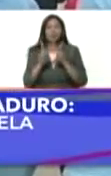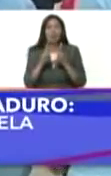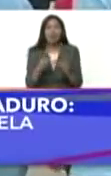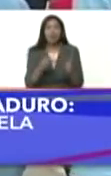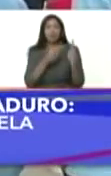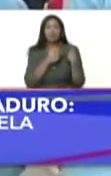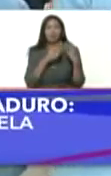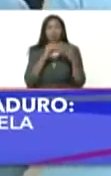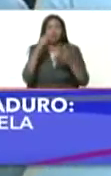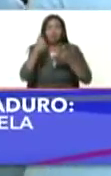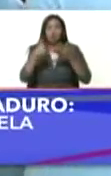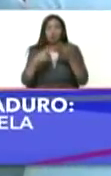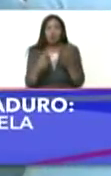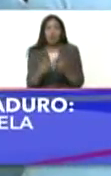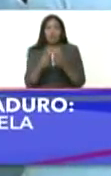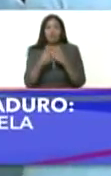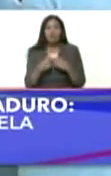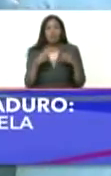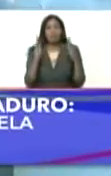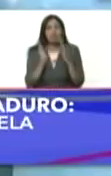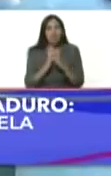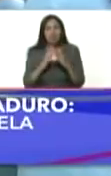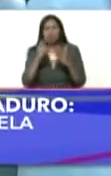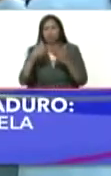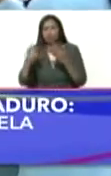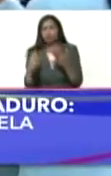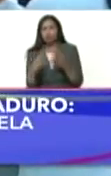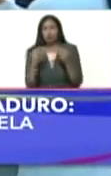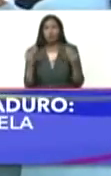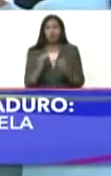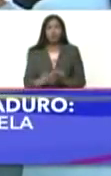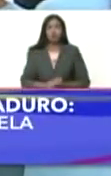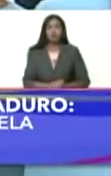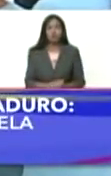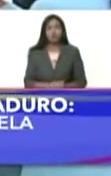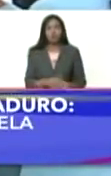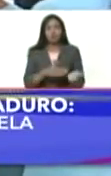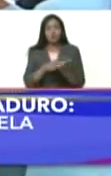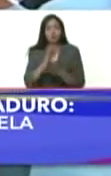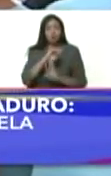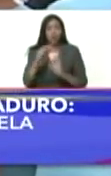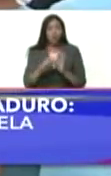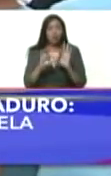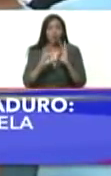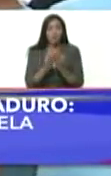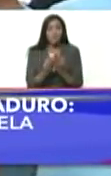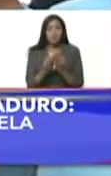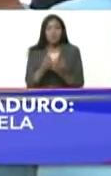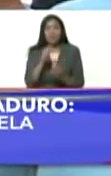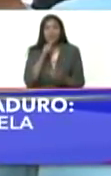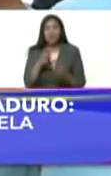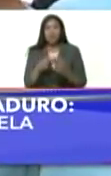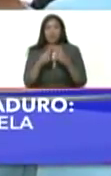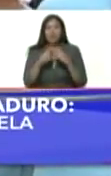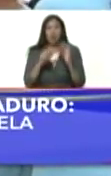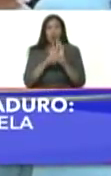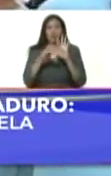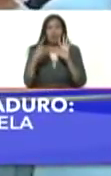encargada de todo lo que es alquiler de vivienda, ¿no? Garantizarle a las familias que están alquiladas sus